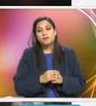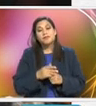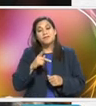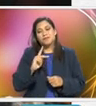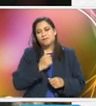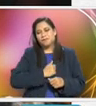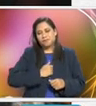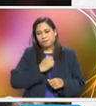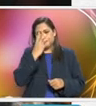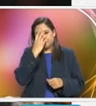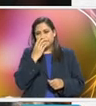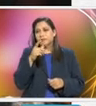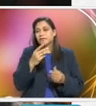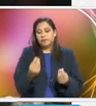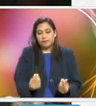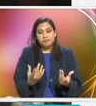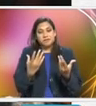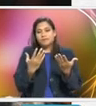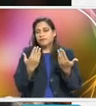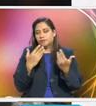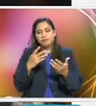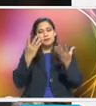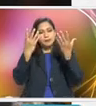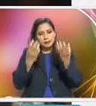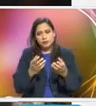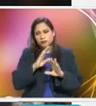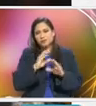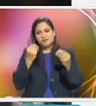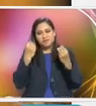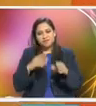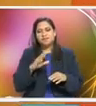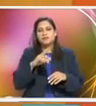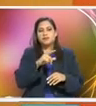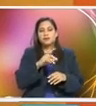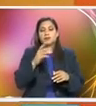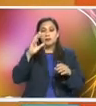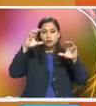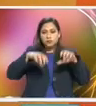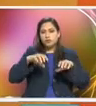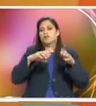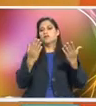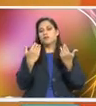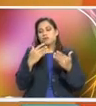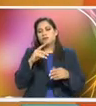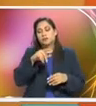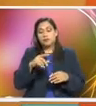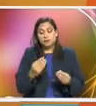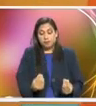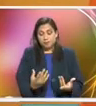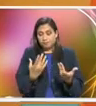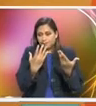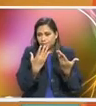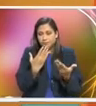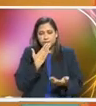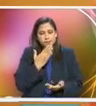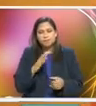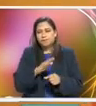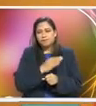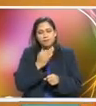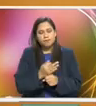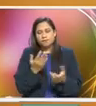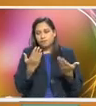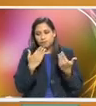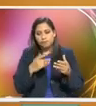Tristemente, en el ecosistema es muy seco, hay muchas temporadas de sequías donde no es suficiente el alimento que ellos